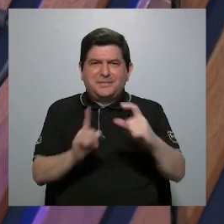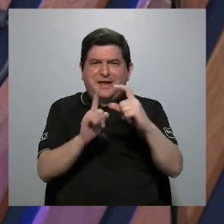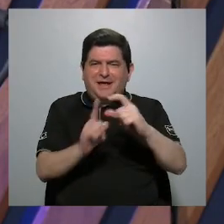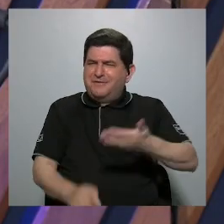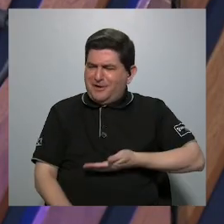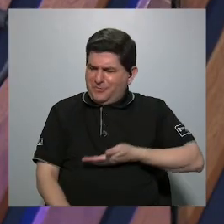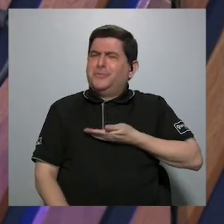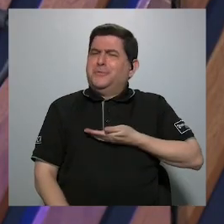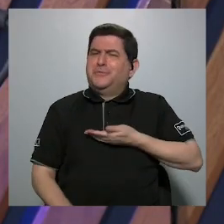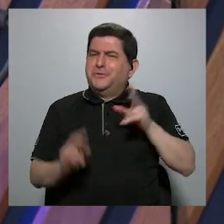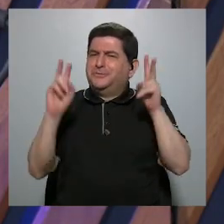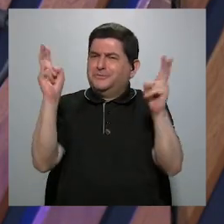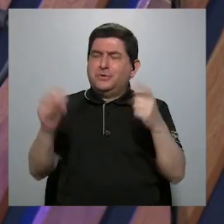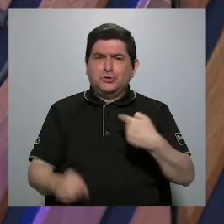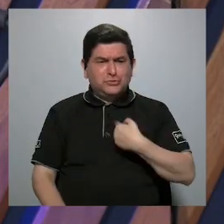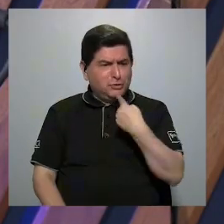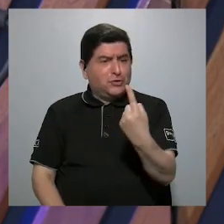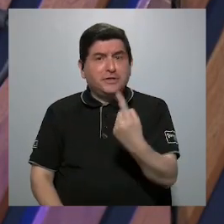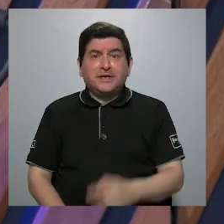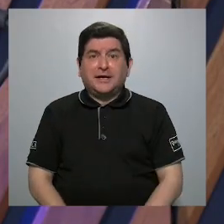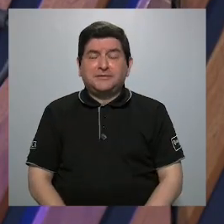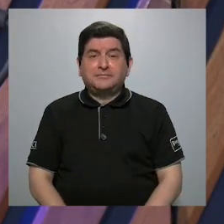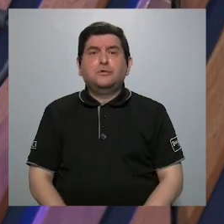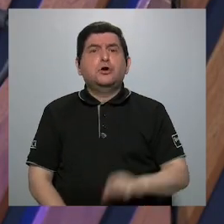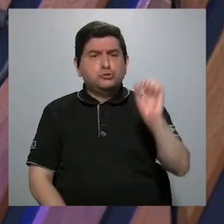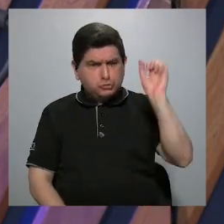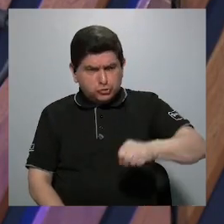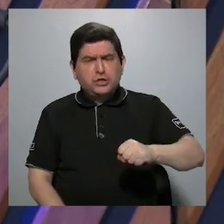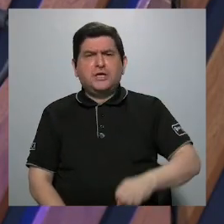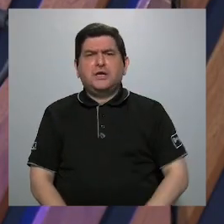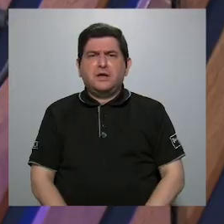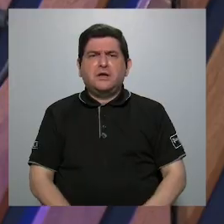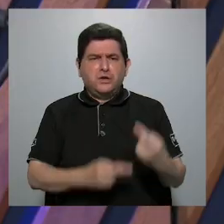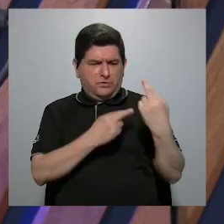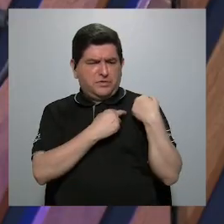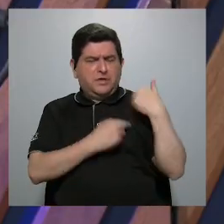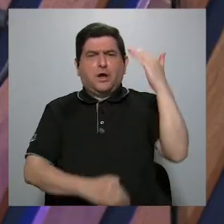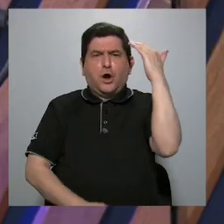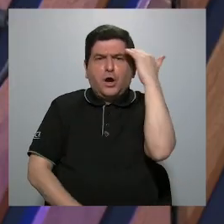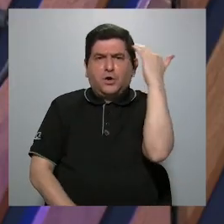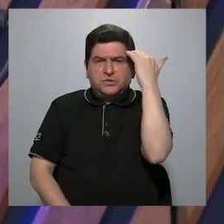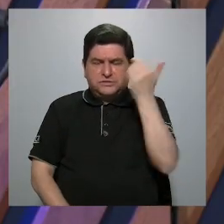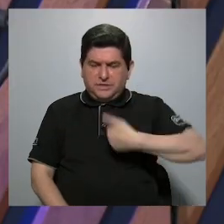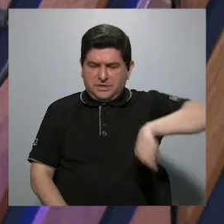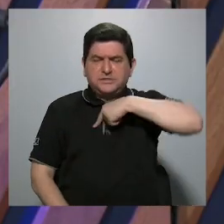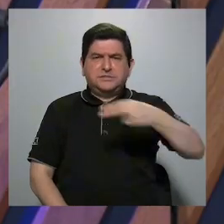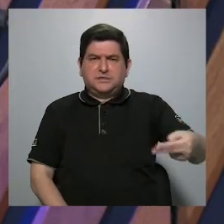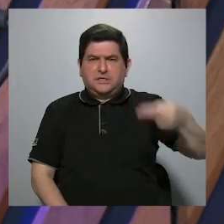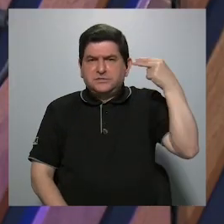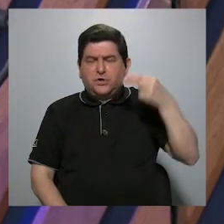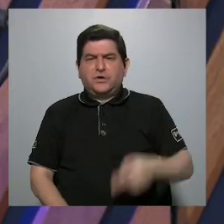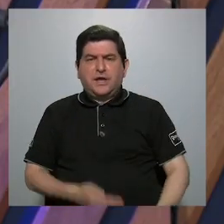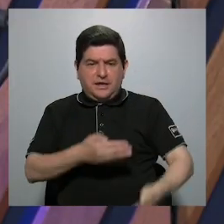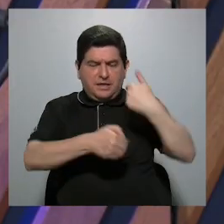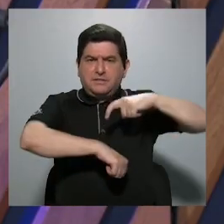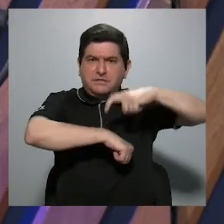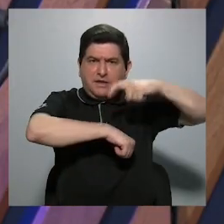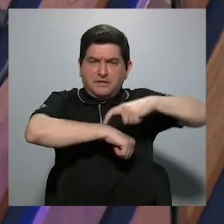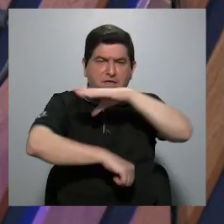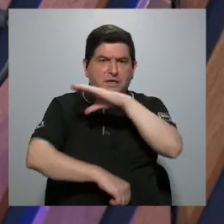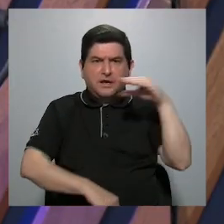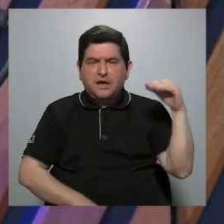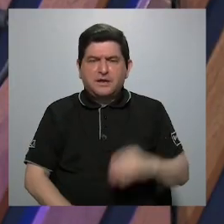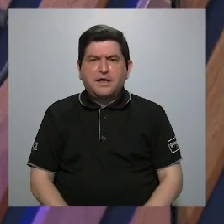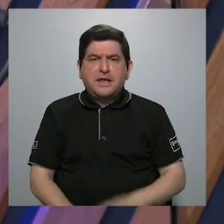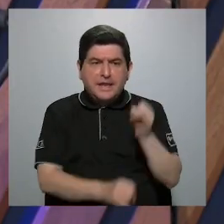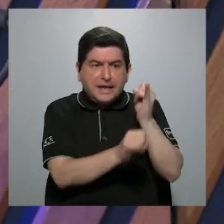término orgullosos. Yo diría entonces que sí tenemos un deber de ser conscientes de nuestra historia, de nuestro pasado